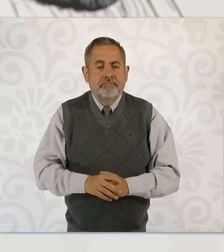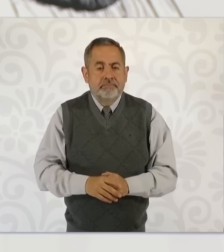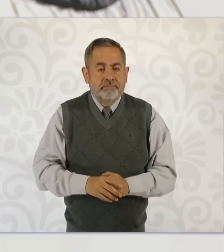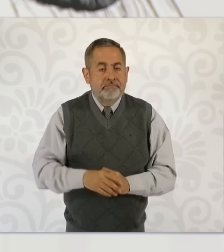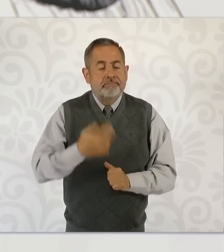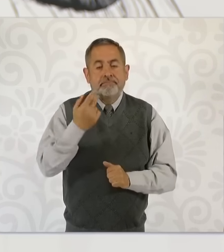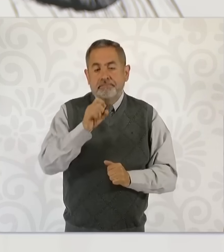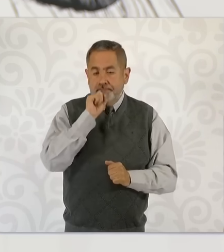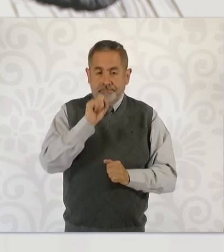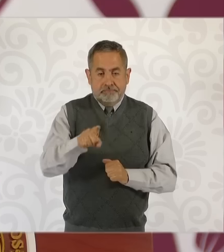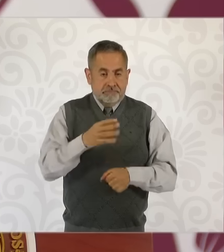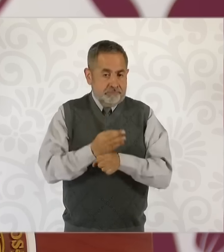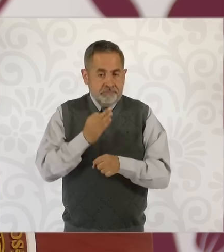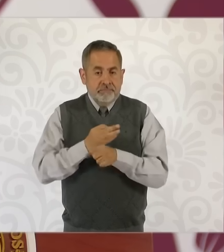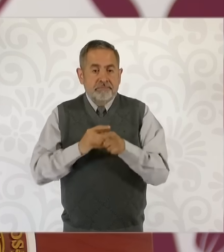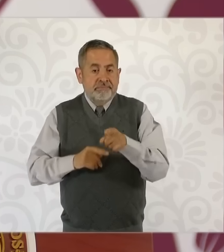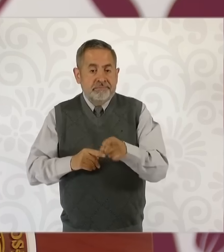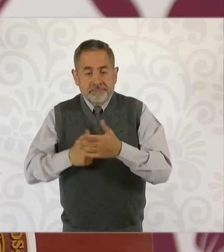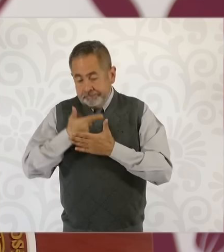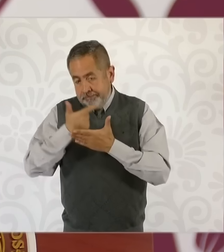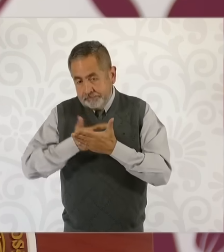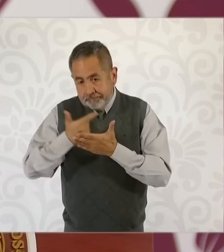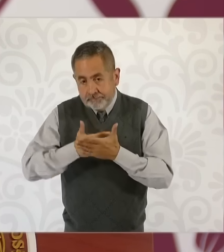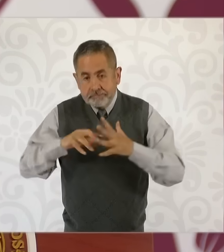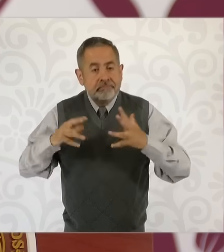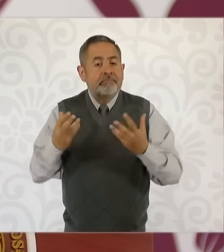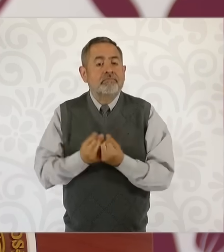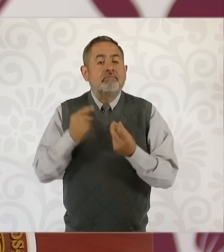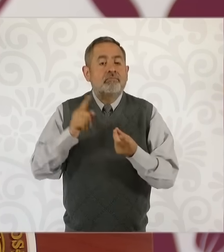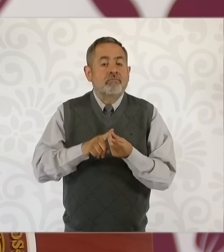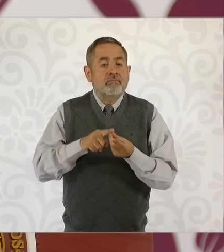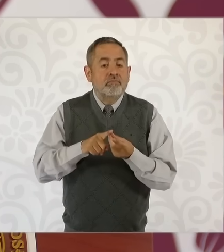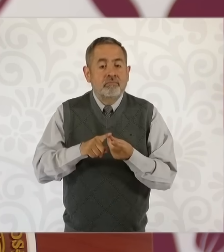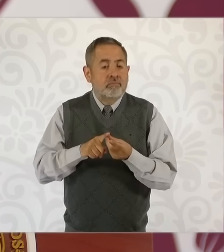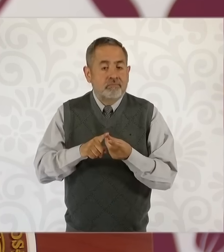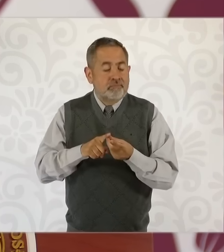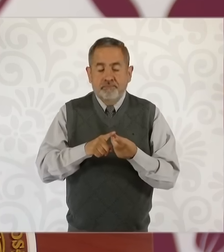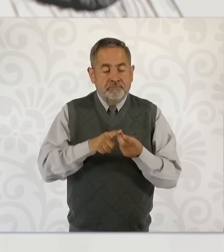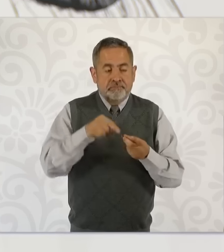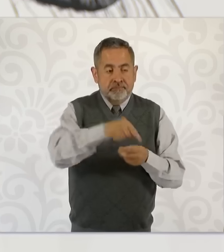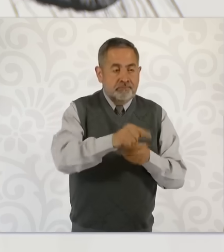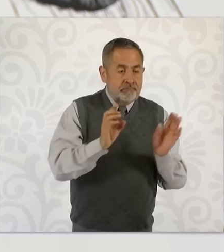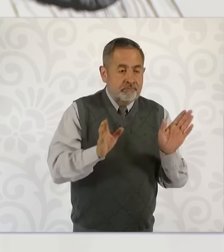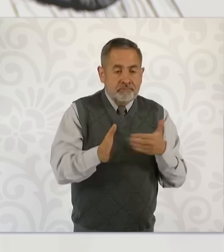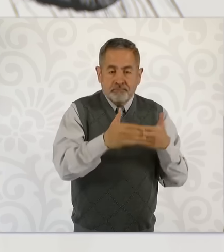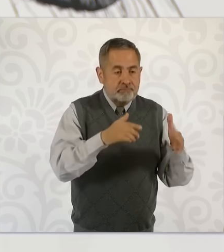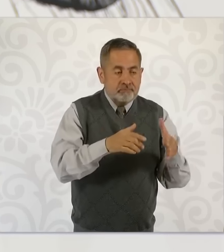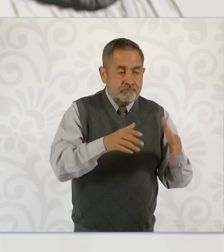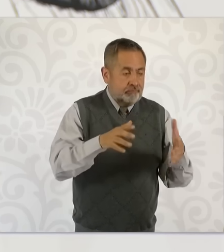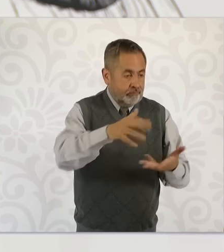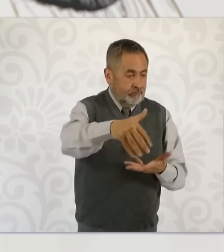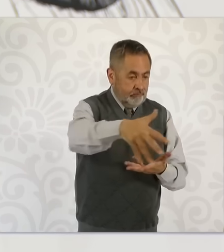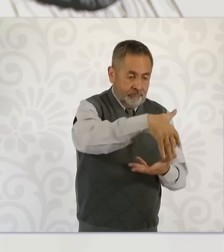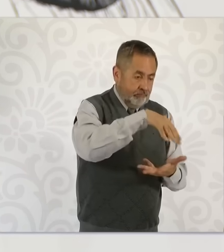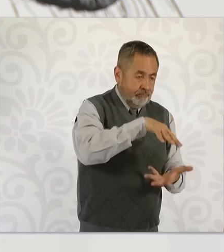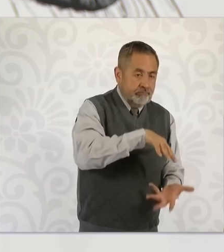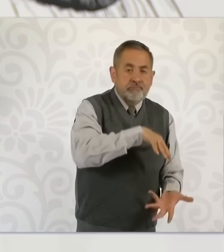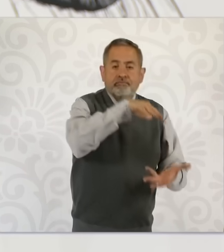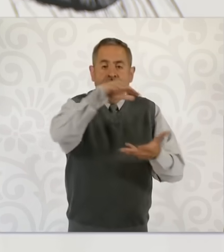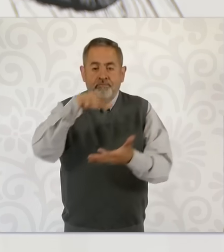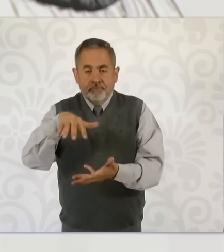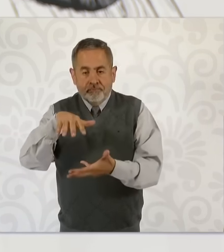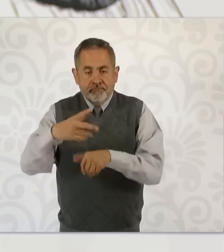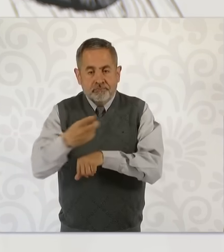En este caso, el conteo se va a hacer en los distritales, en los consejos distritales. Se va a hacer un